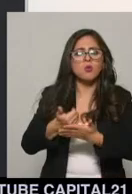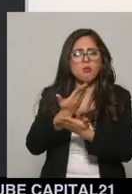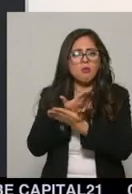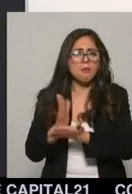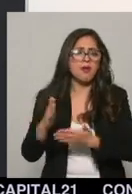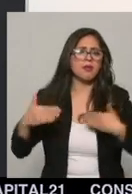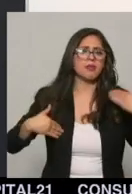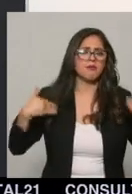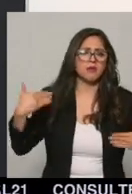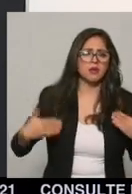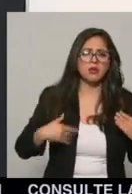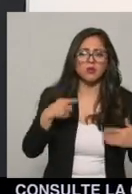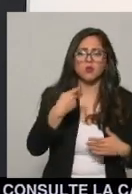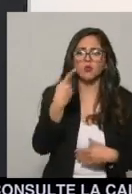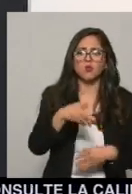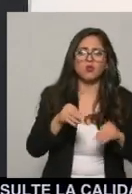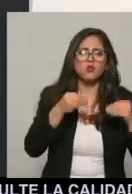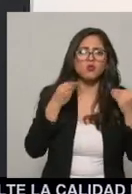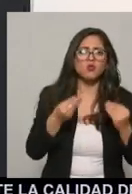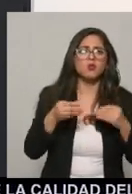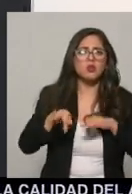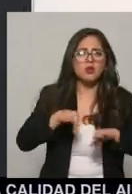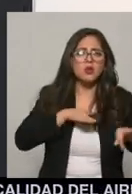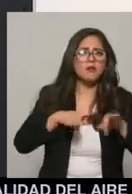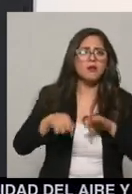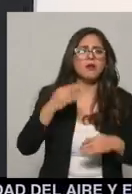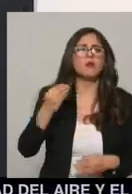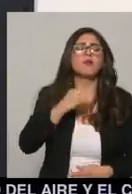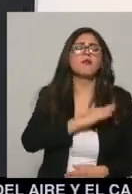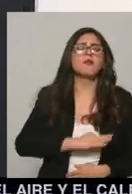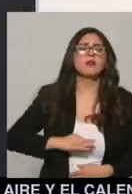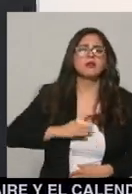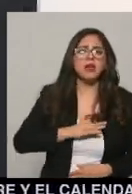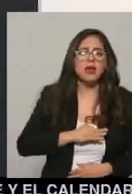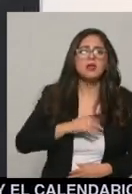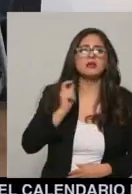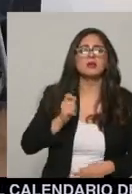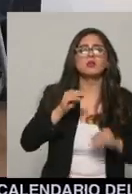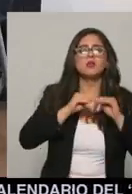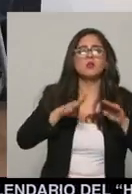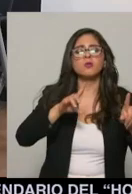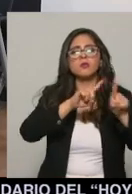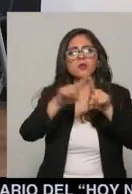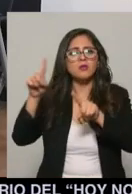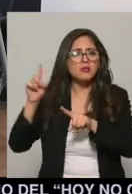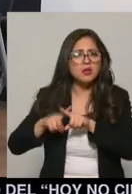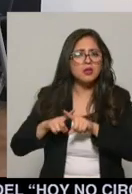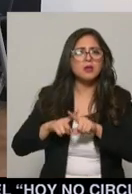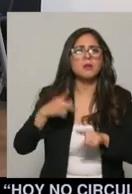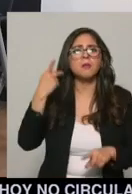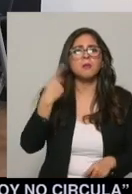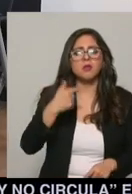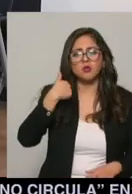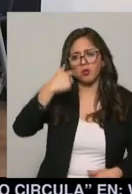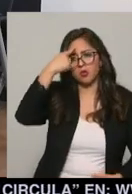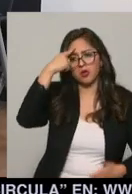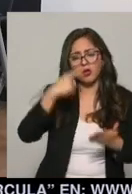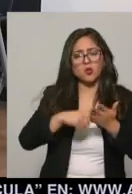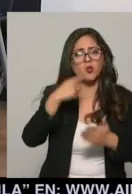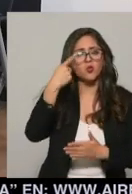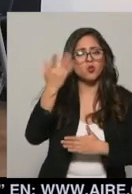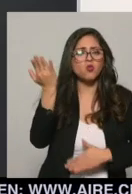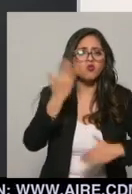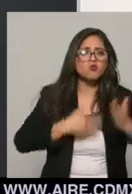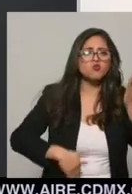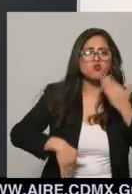divertidos. Tienes muchísimo trabajo, Alejandro, te felicito muchísimo, son muchos programas variados, y yo creo que el éxito que